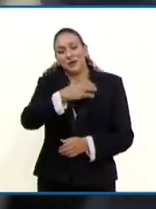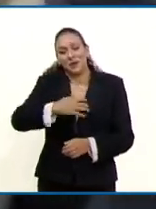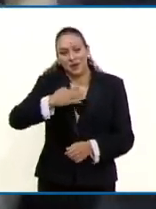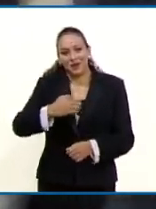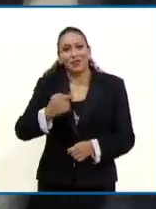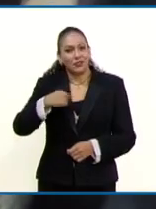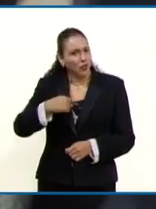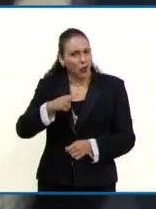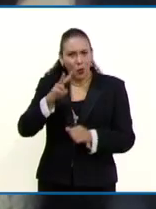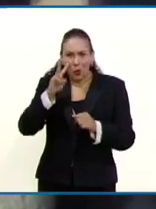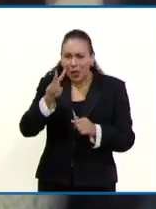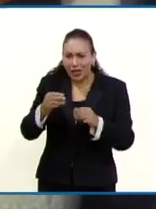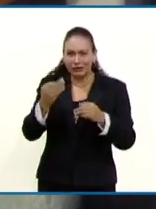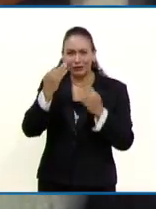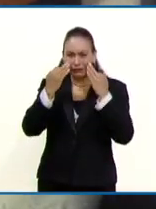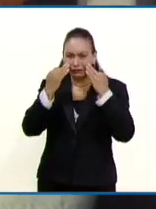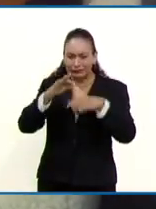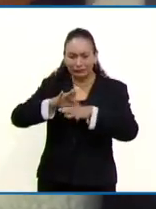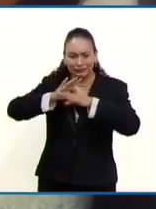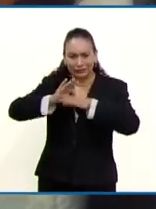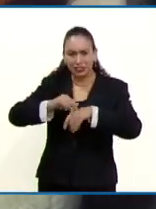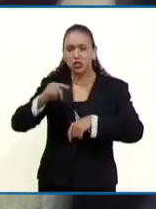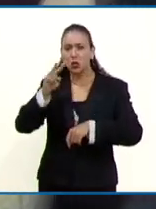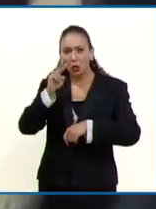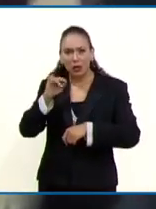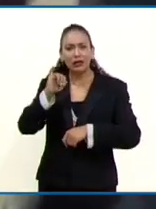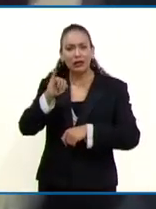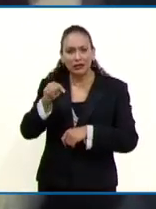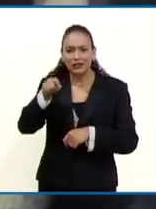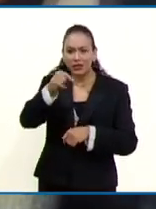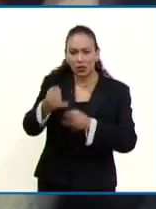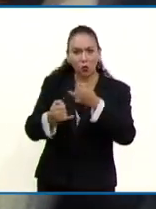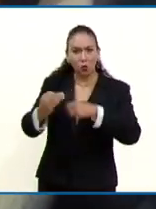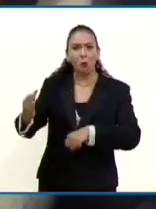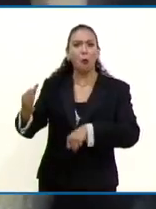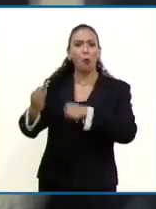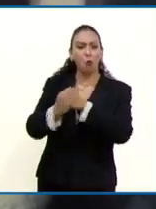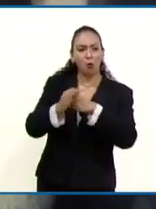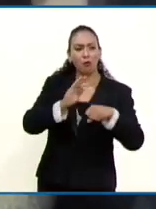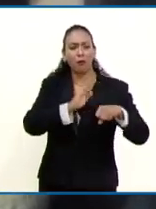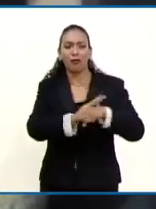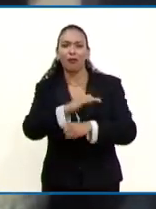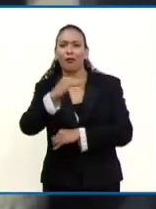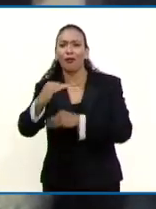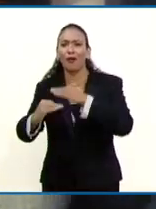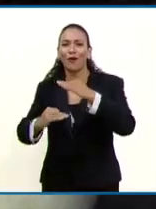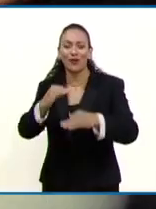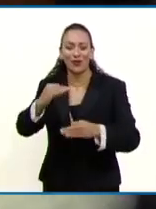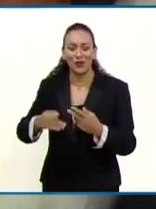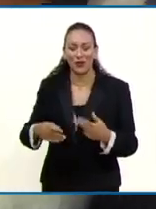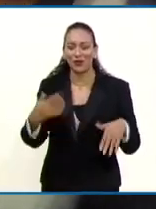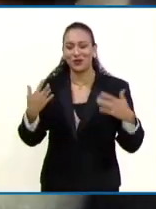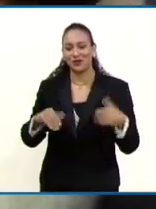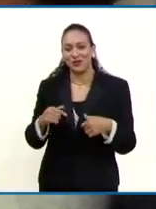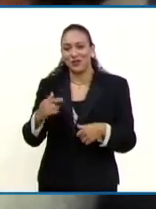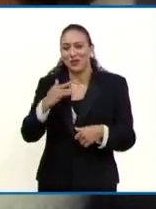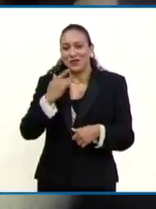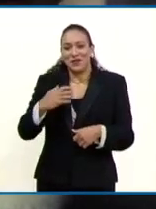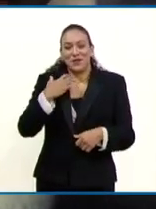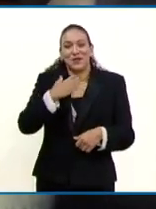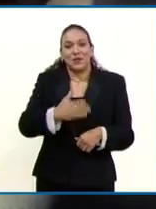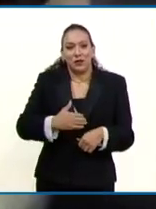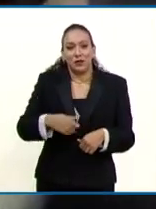me remito de demostrar cómo fuimos beneficiados por el Poder Judicial de la Federación, y los amparos que